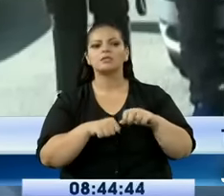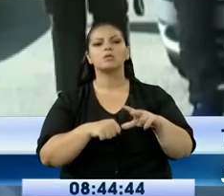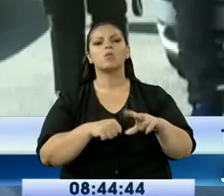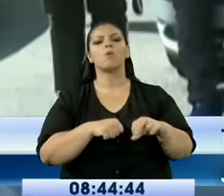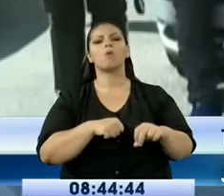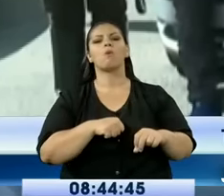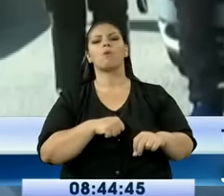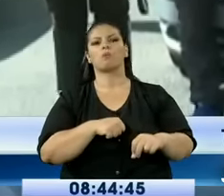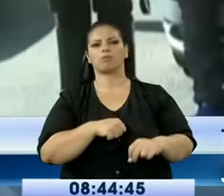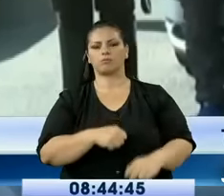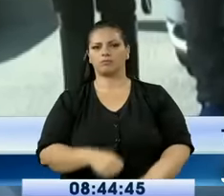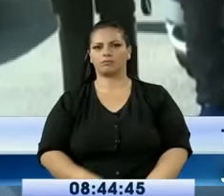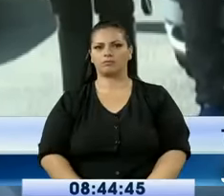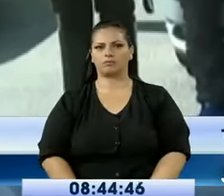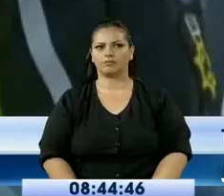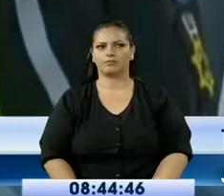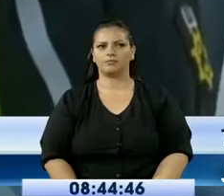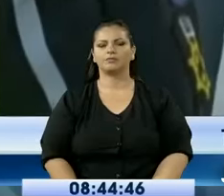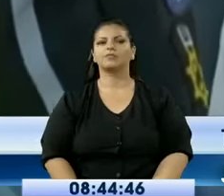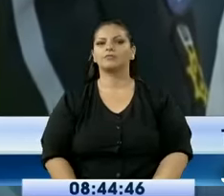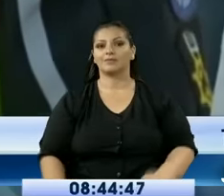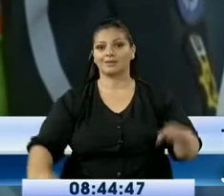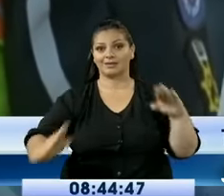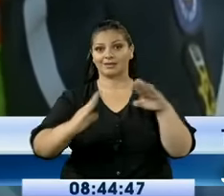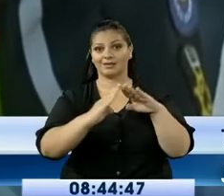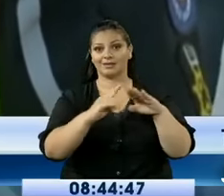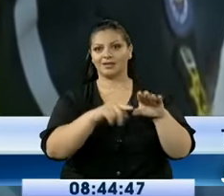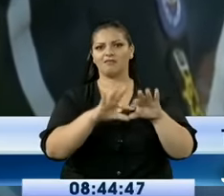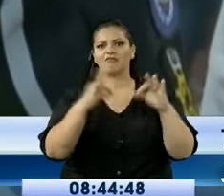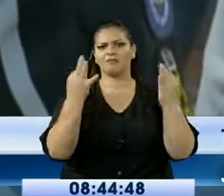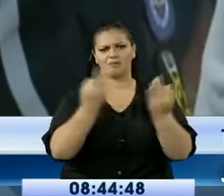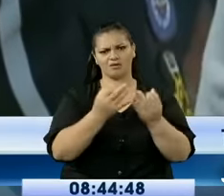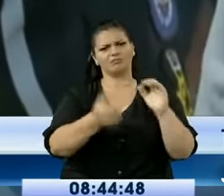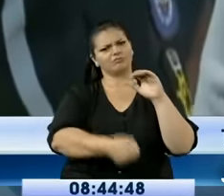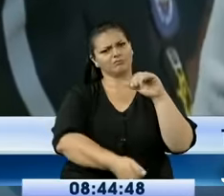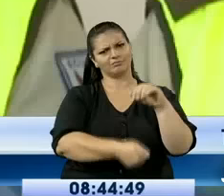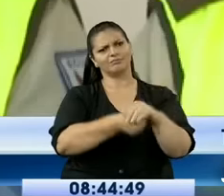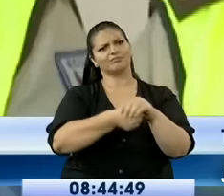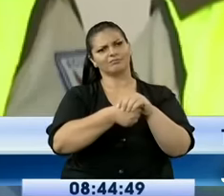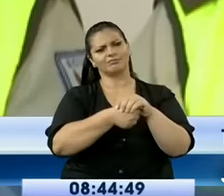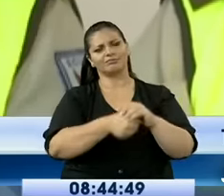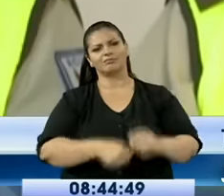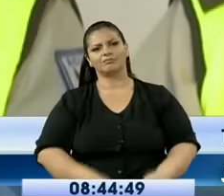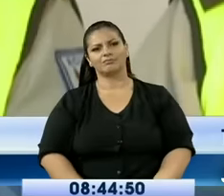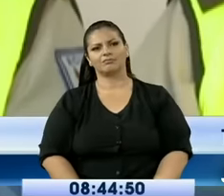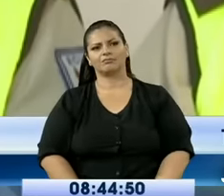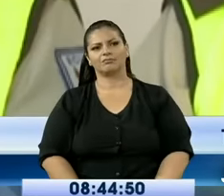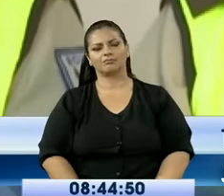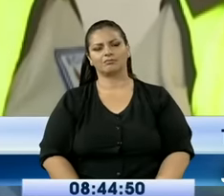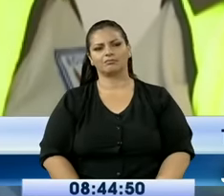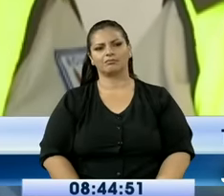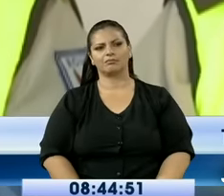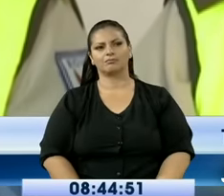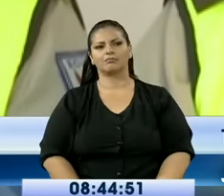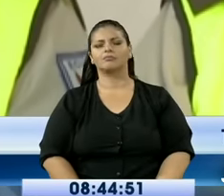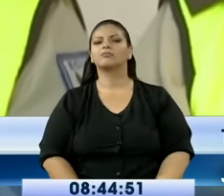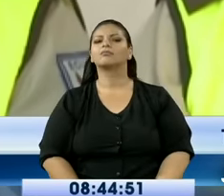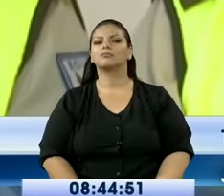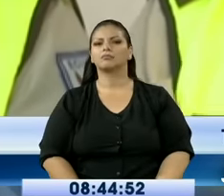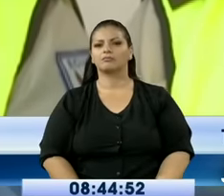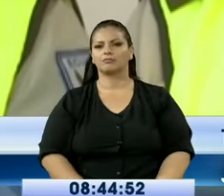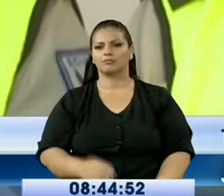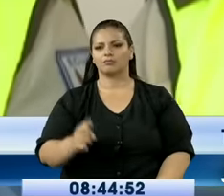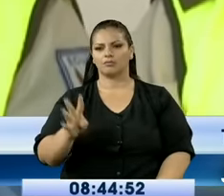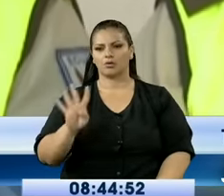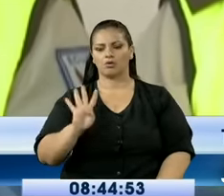las andanzas, como que querían dar el último golpe protegidos por la oscuridad de la noche. Te iban y golpeaban para ver si es que se encontraba